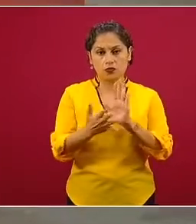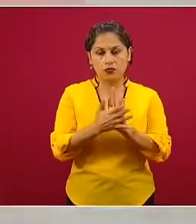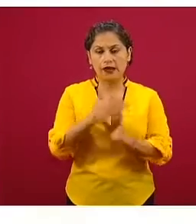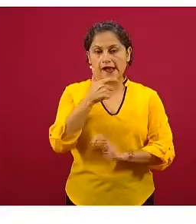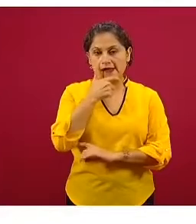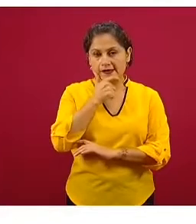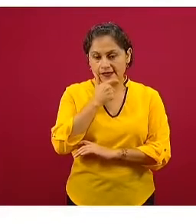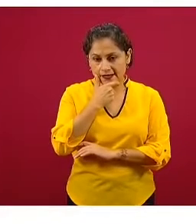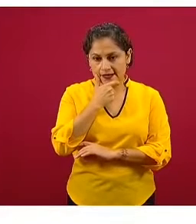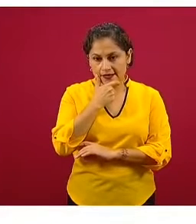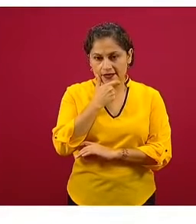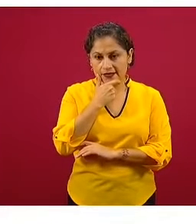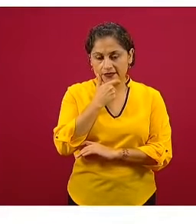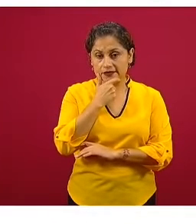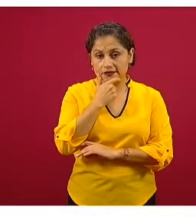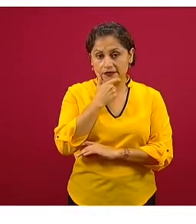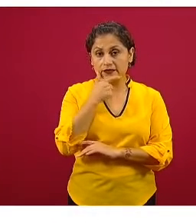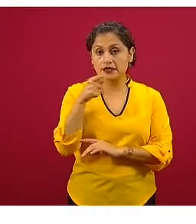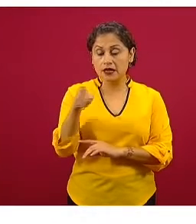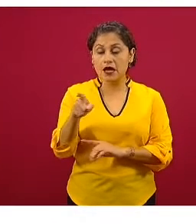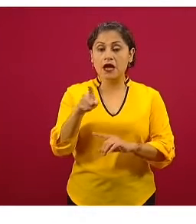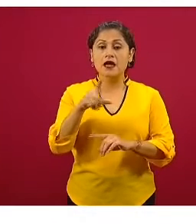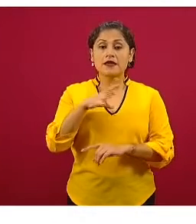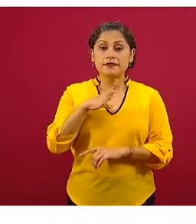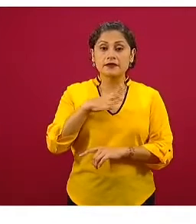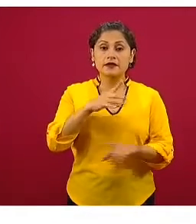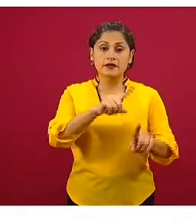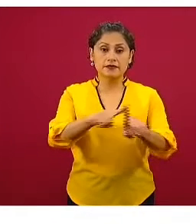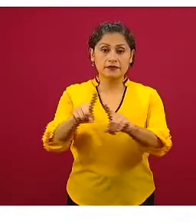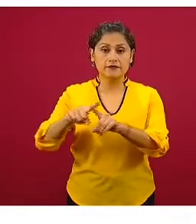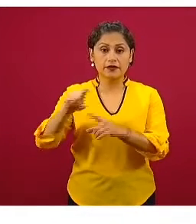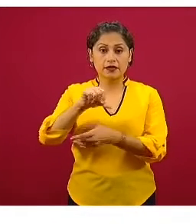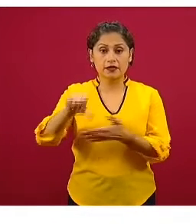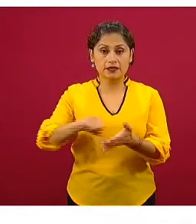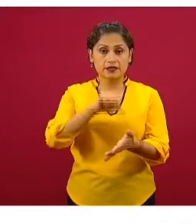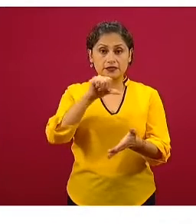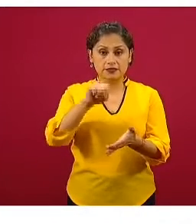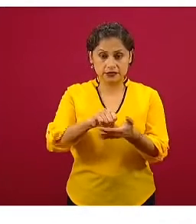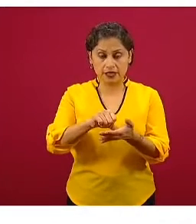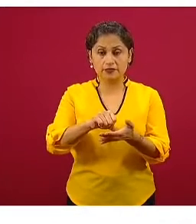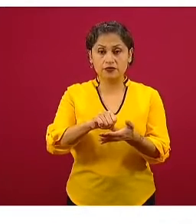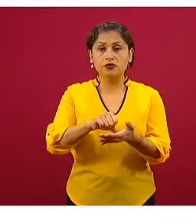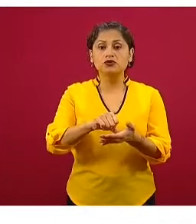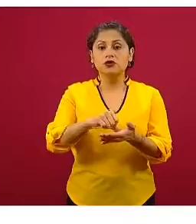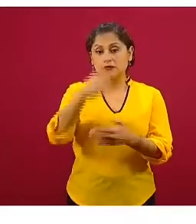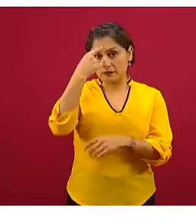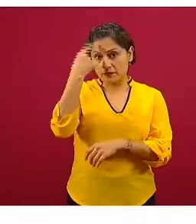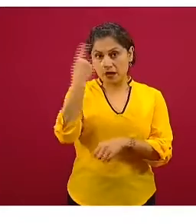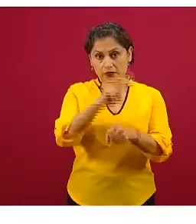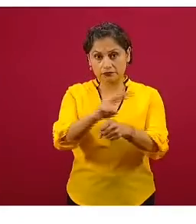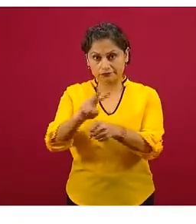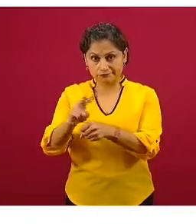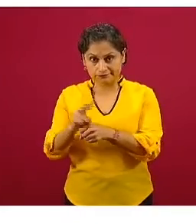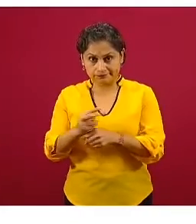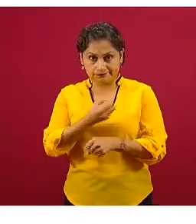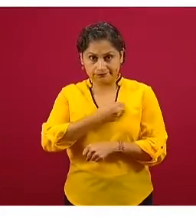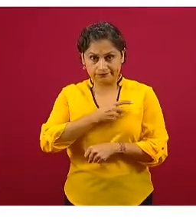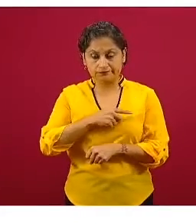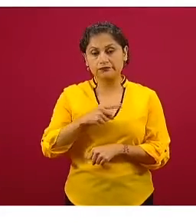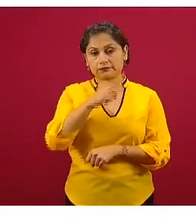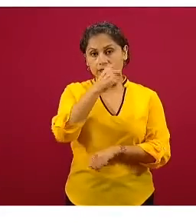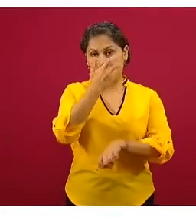las fuentes de los Centros de Control de Enfermedades de los Estados Unidos. ¿Sí? Sería el informe hasta este momento.